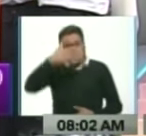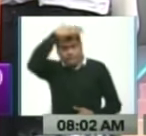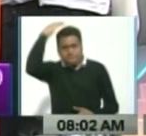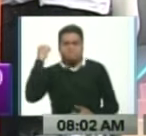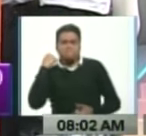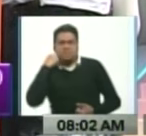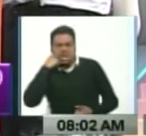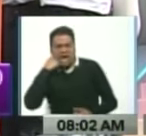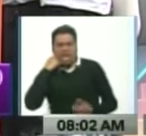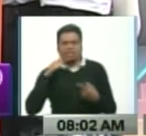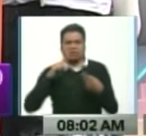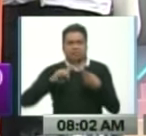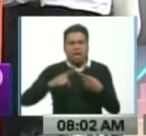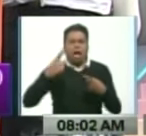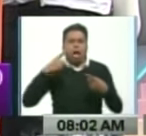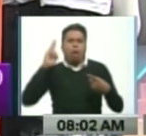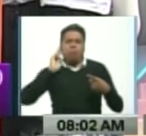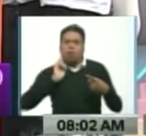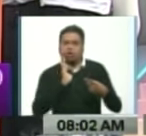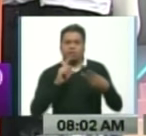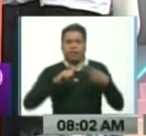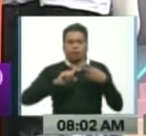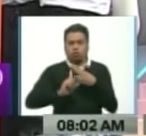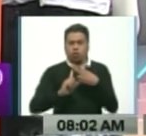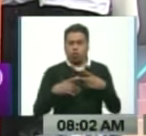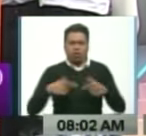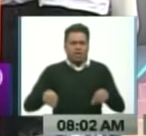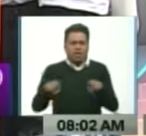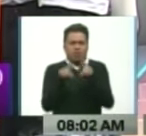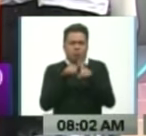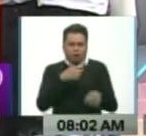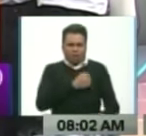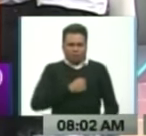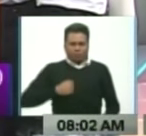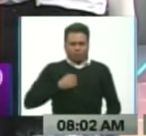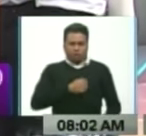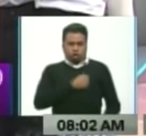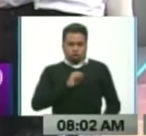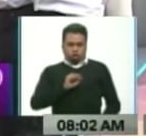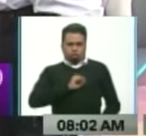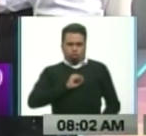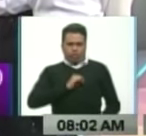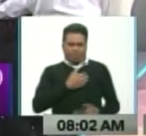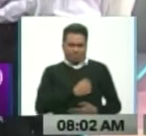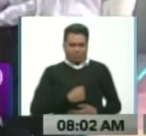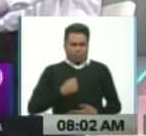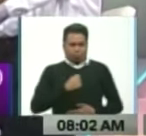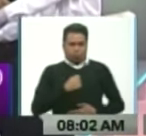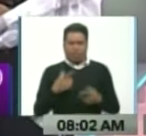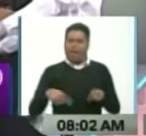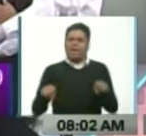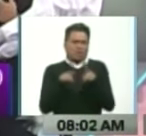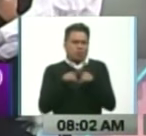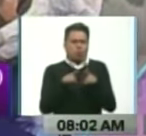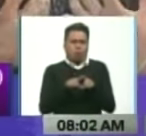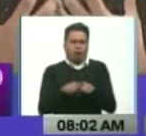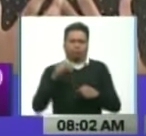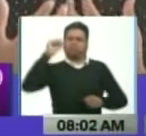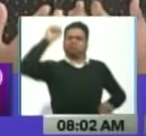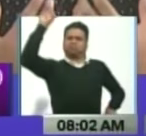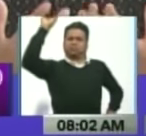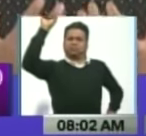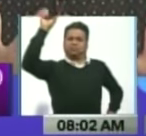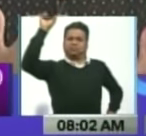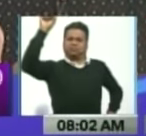cada uno de los próceres los tenemos en su versión superhéroe con lentes oscuros, ¿me entiendes? Buscando que se vuelva algo, ¿cómo decirlo? Que las